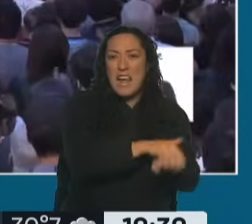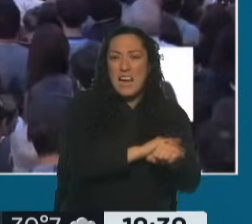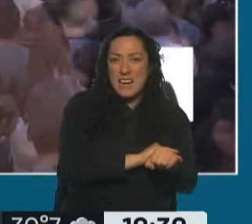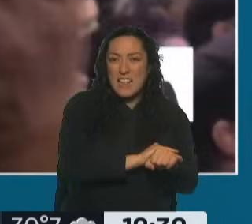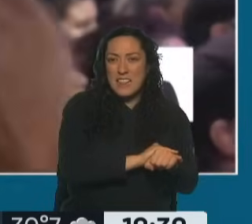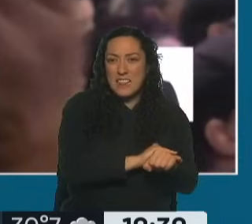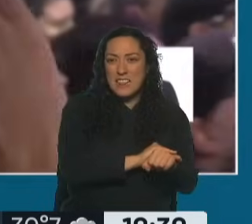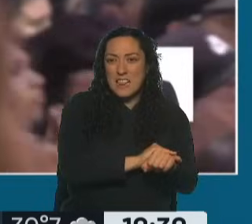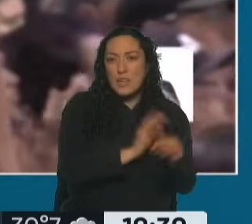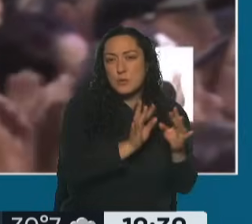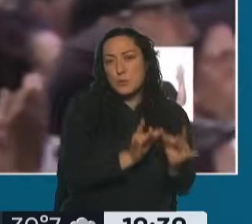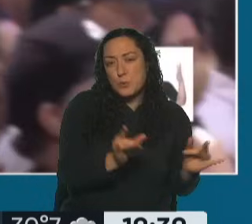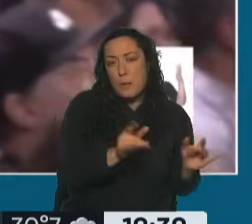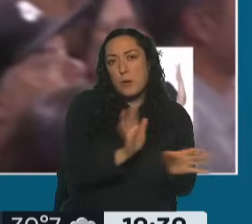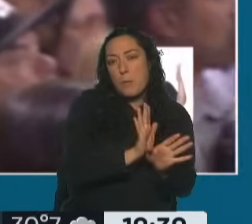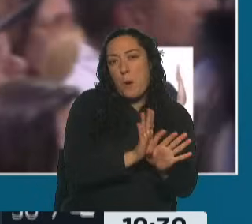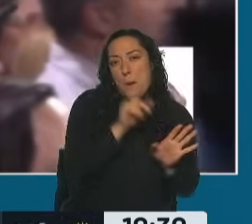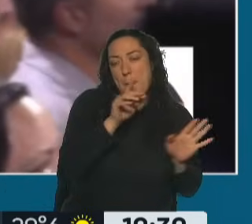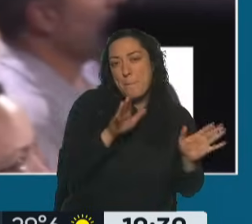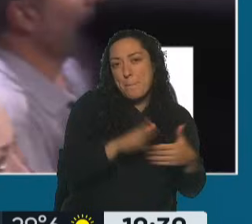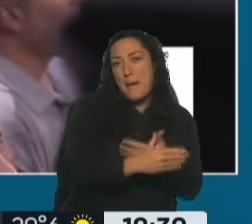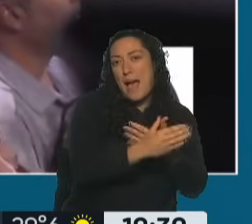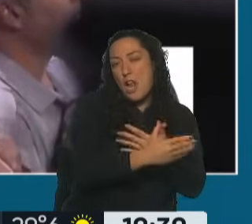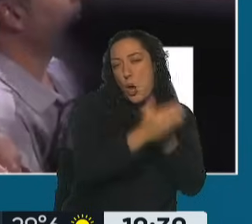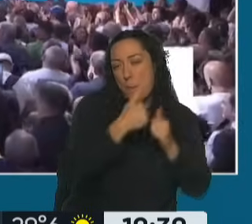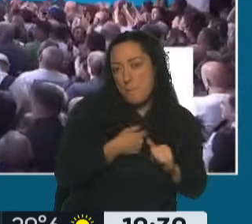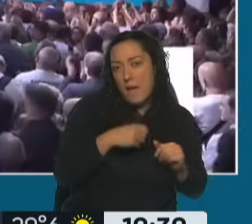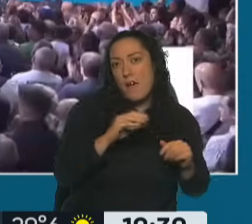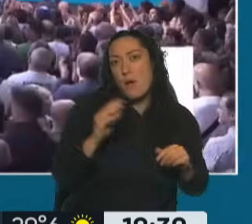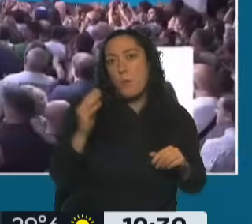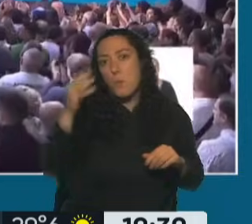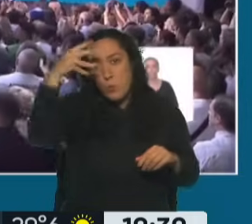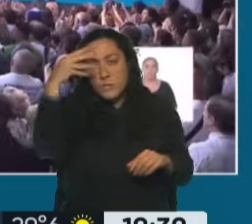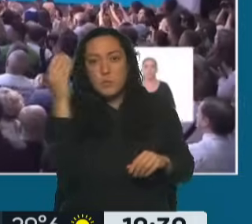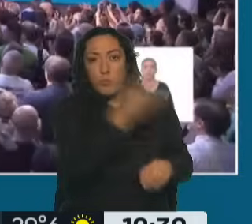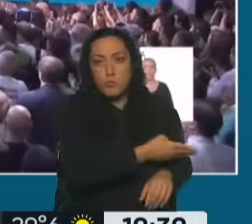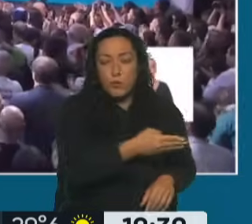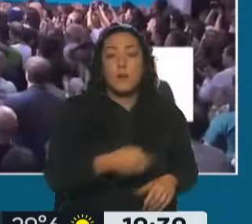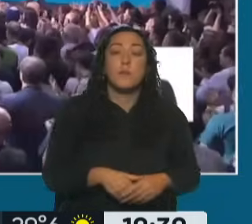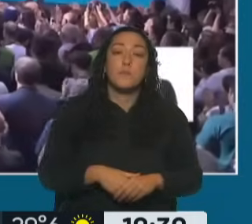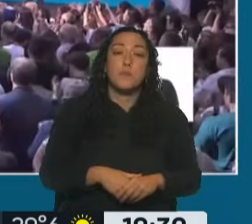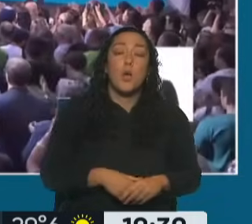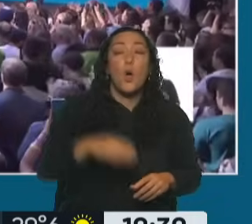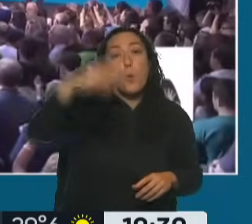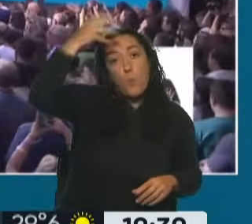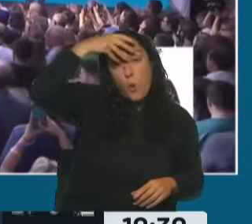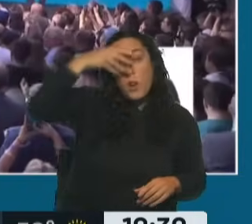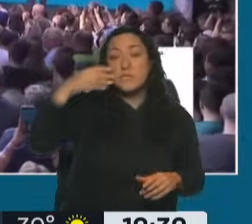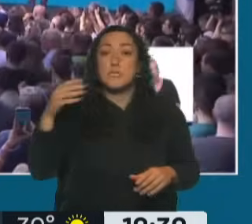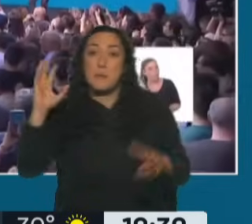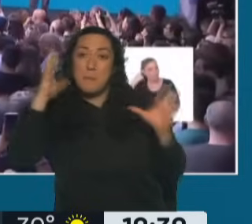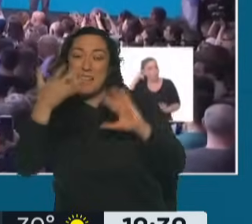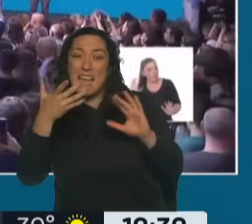era la paloma que perdió con Patricia Bullrich. Y Patricia Bullrich frente a Javier Milei no